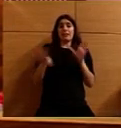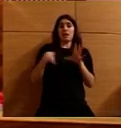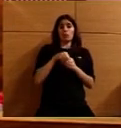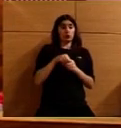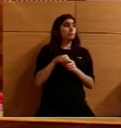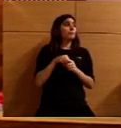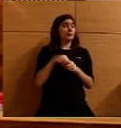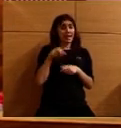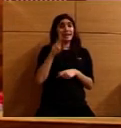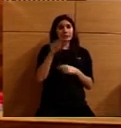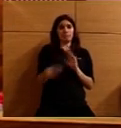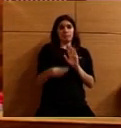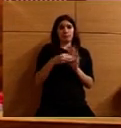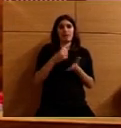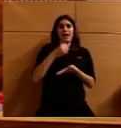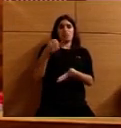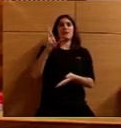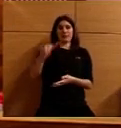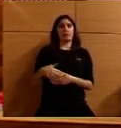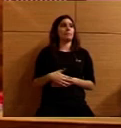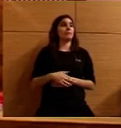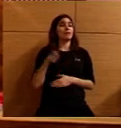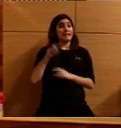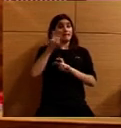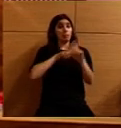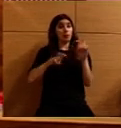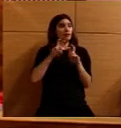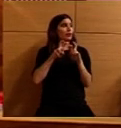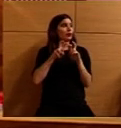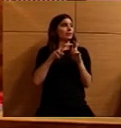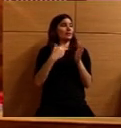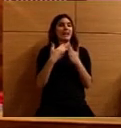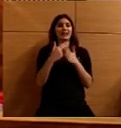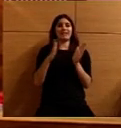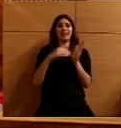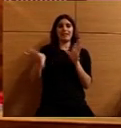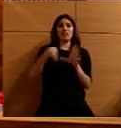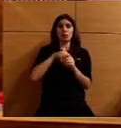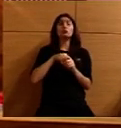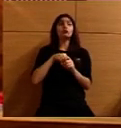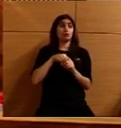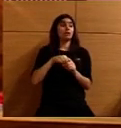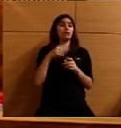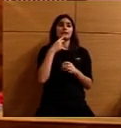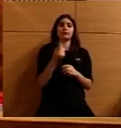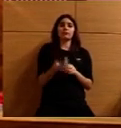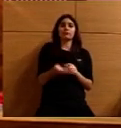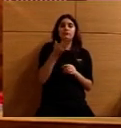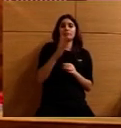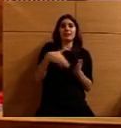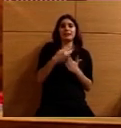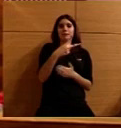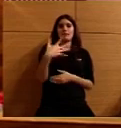Inclusión. Ahí también se les da ayudas. Y con esta modificación de la Renta Valenciana de Inclusión se contempla un incremento de